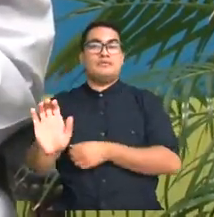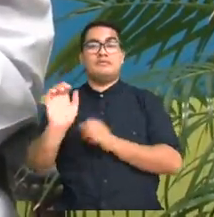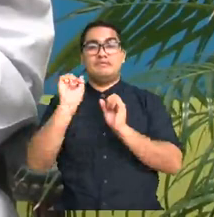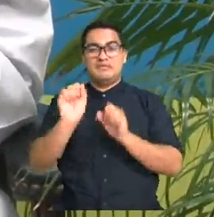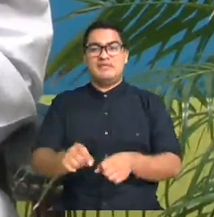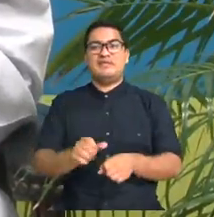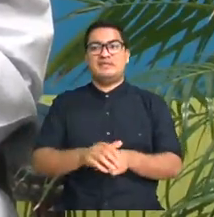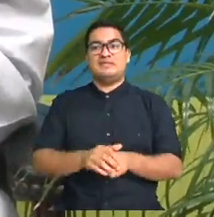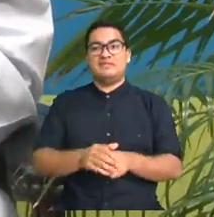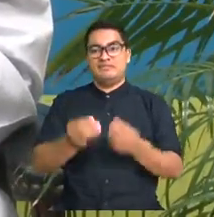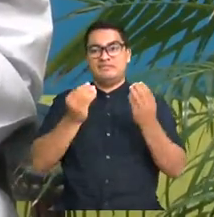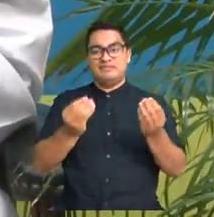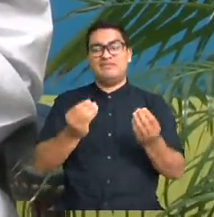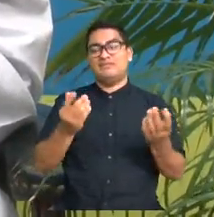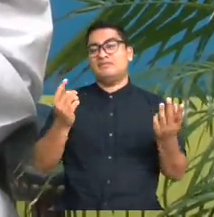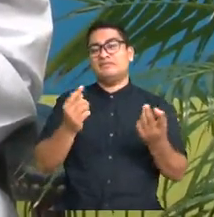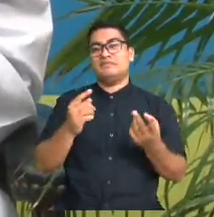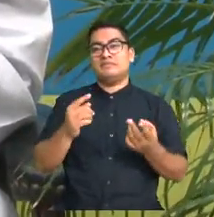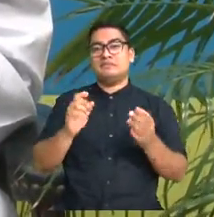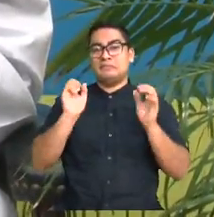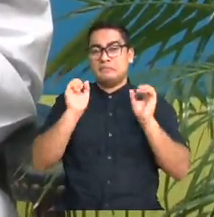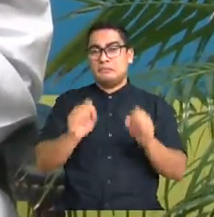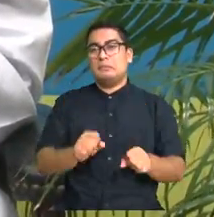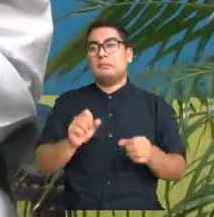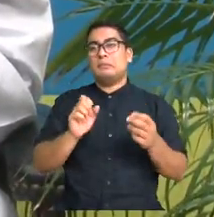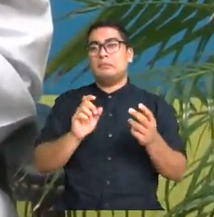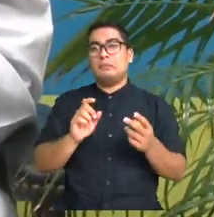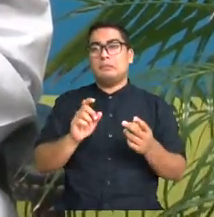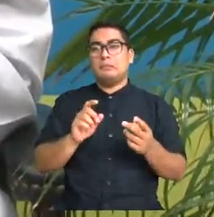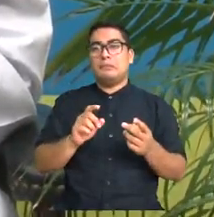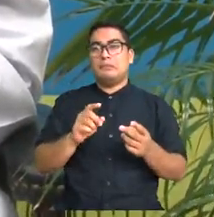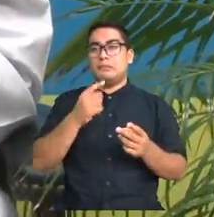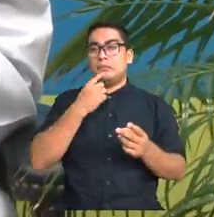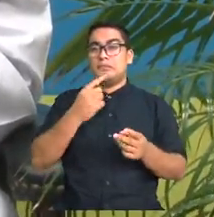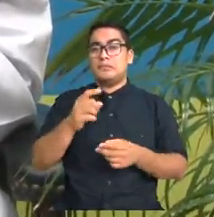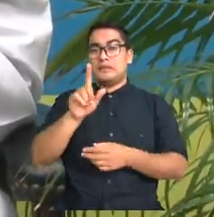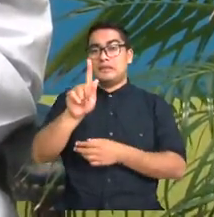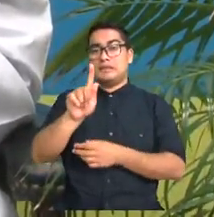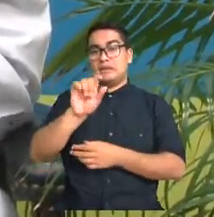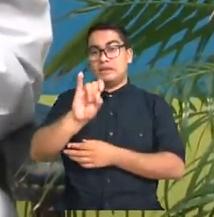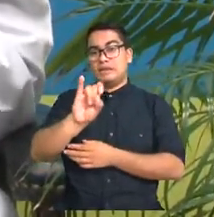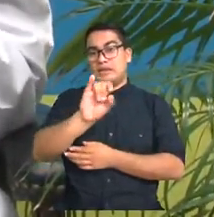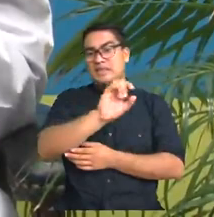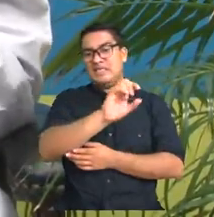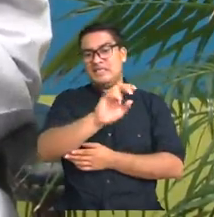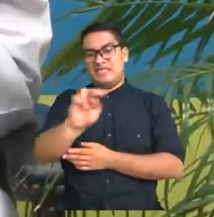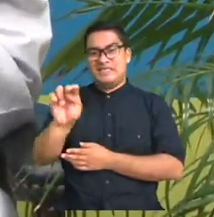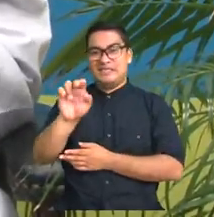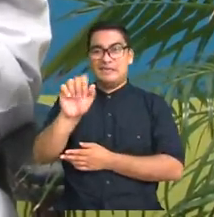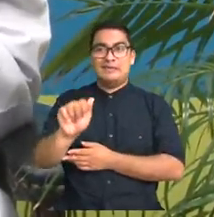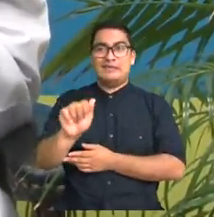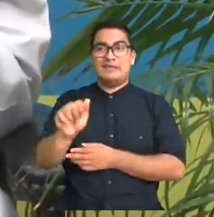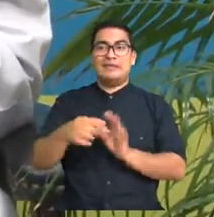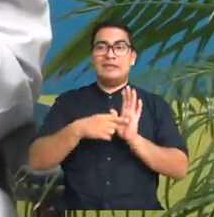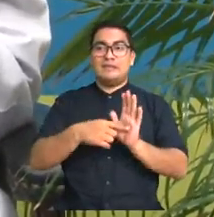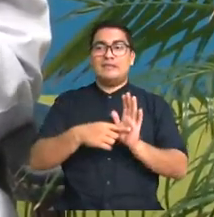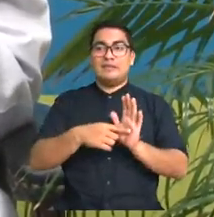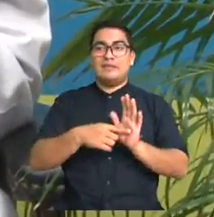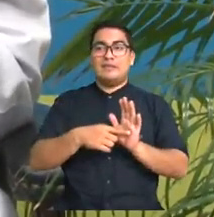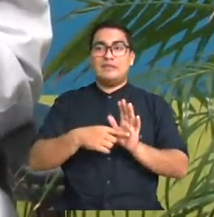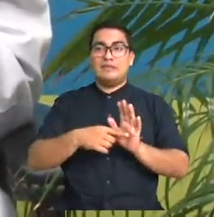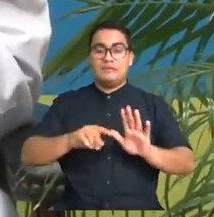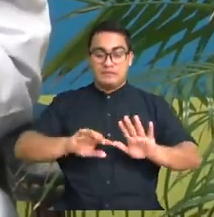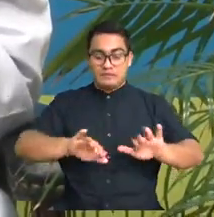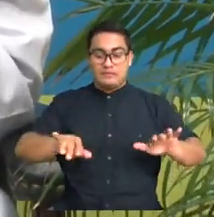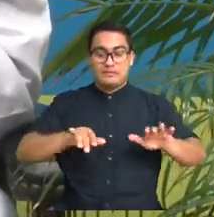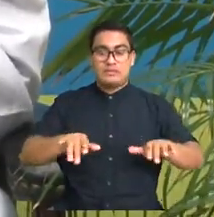lo que más llega, sobre todo. Pueden llegar también pacientes con tiñas en los pies porque al entrar a las piscinas la